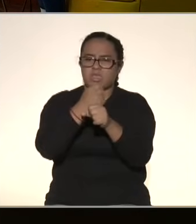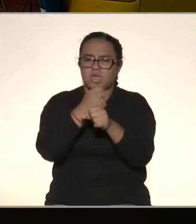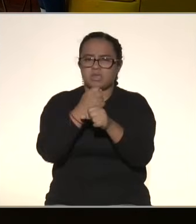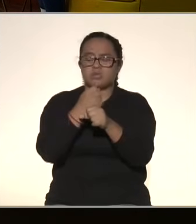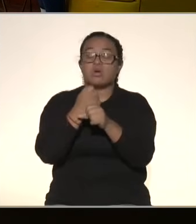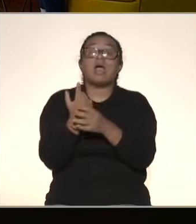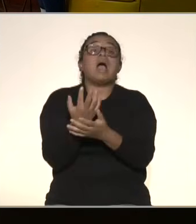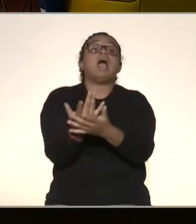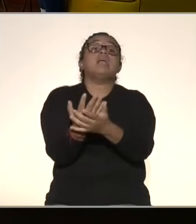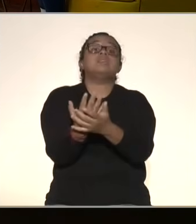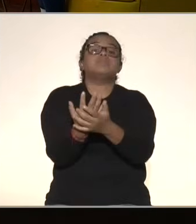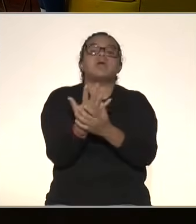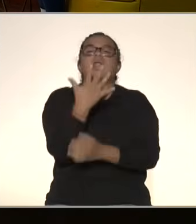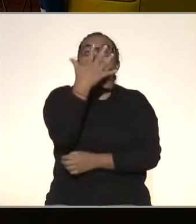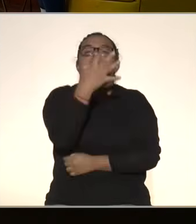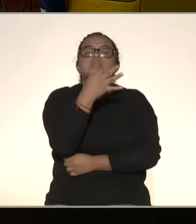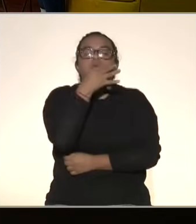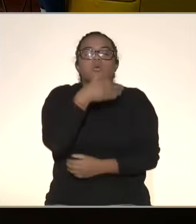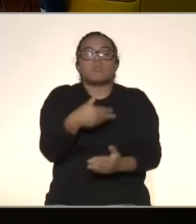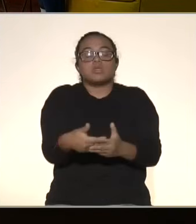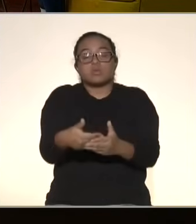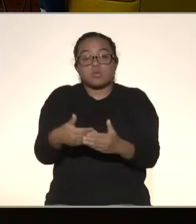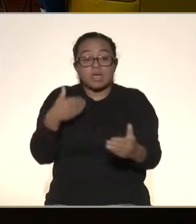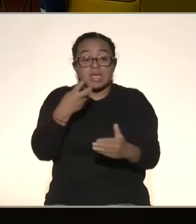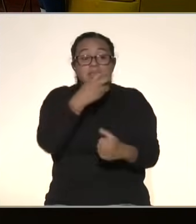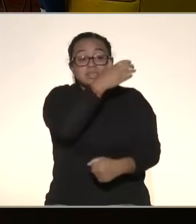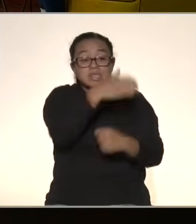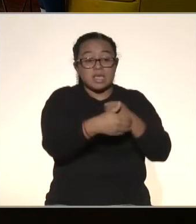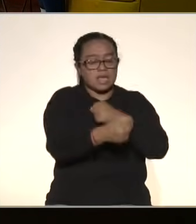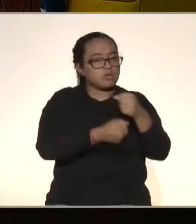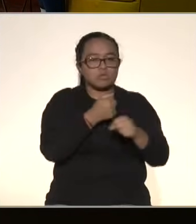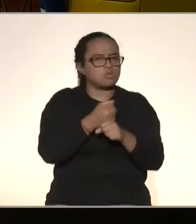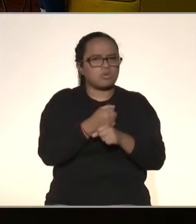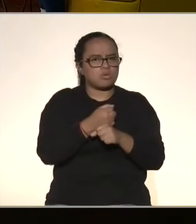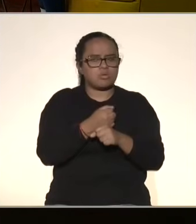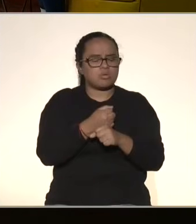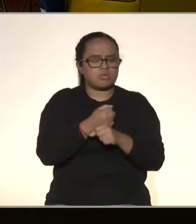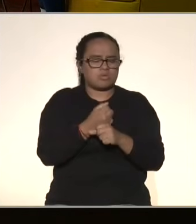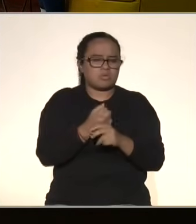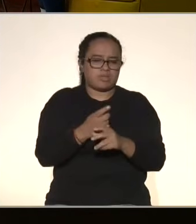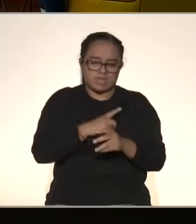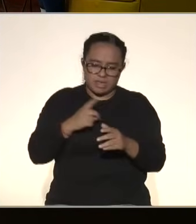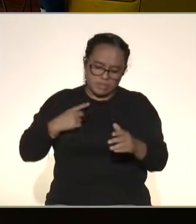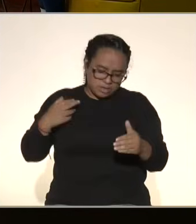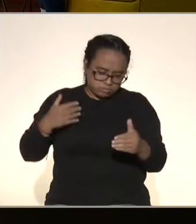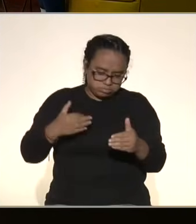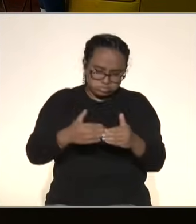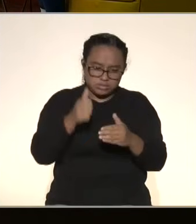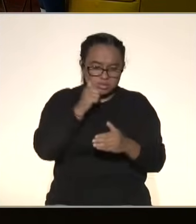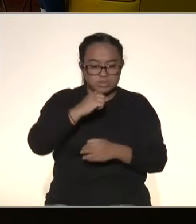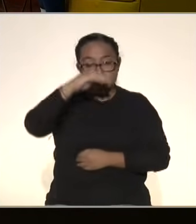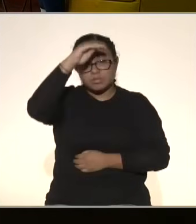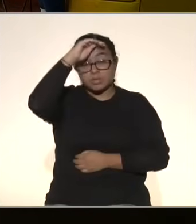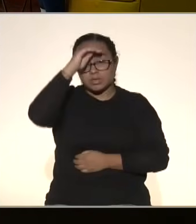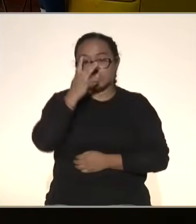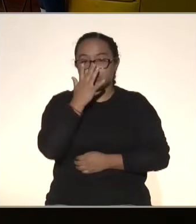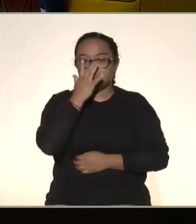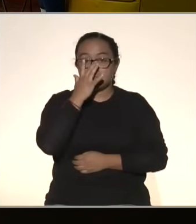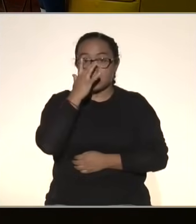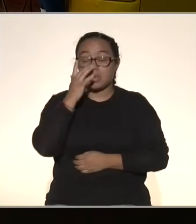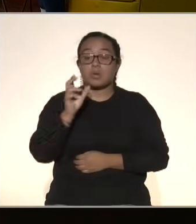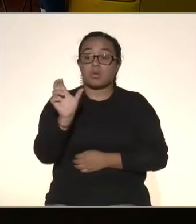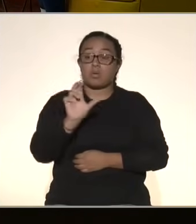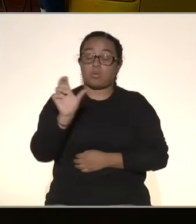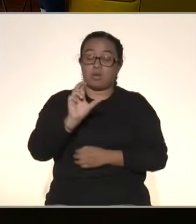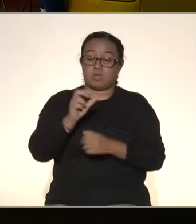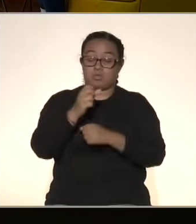que sean 5 minutos antes del fin de año. Hay que entender también que el cierre de un ciclo